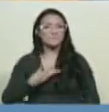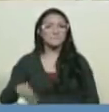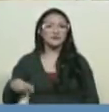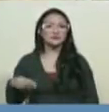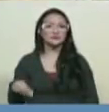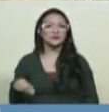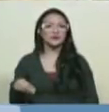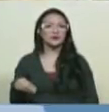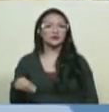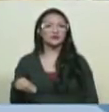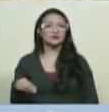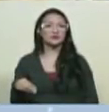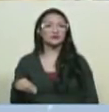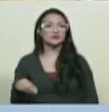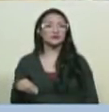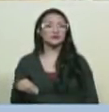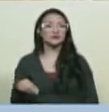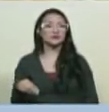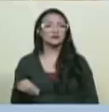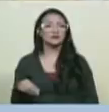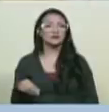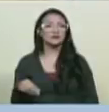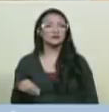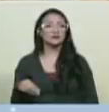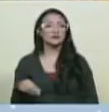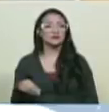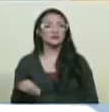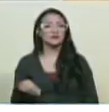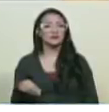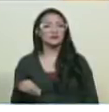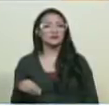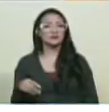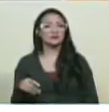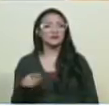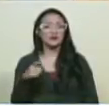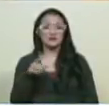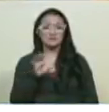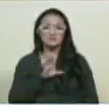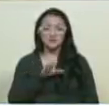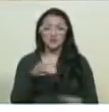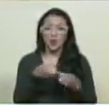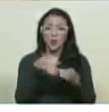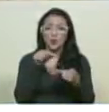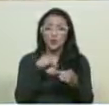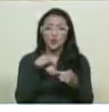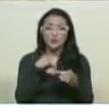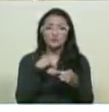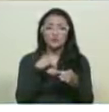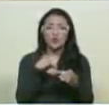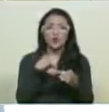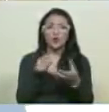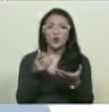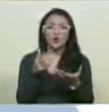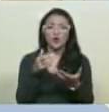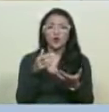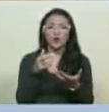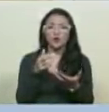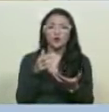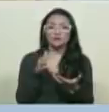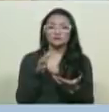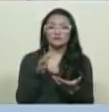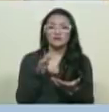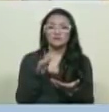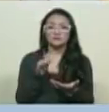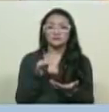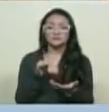presidente, en este caso a Nasralla, que representaba el factor, en este caso,